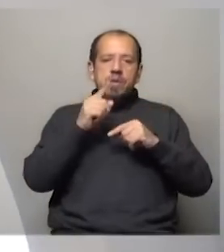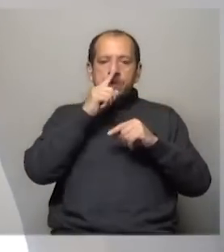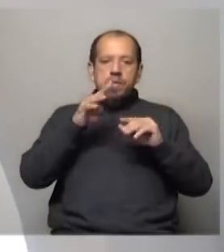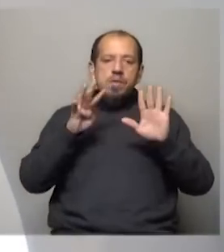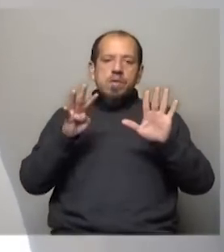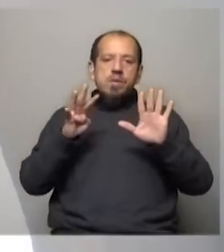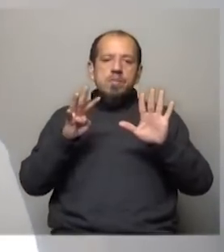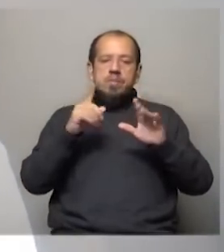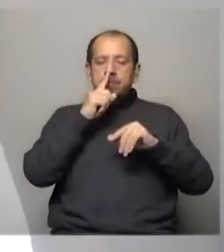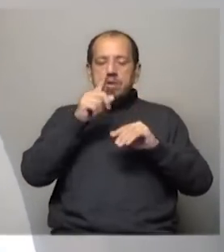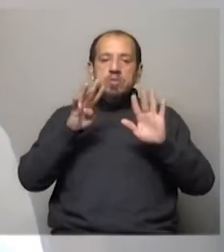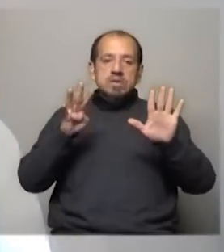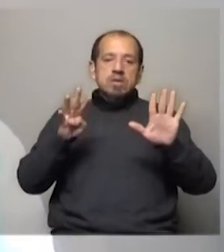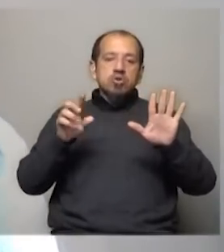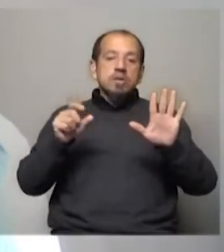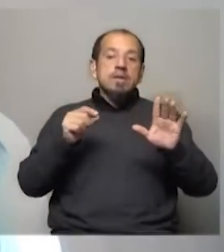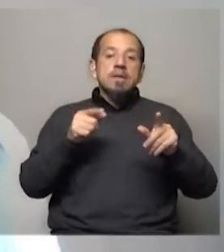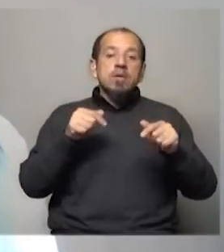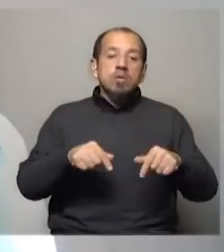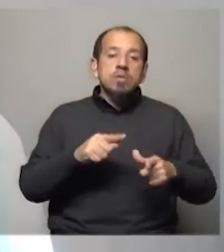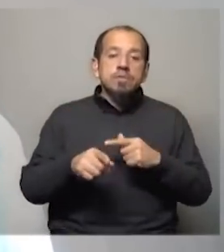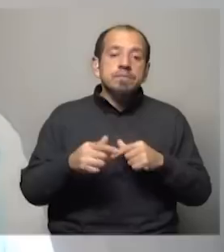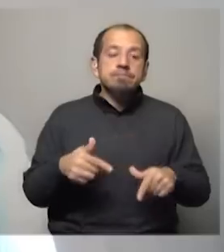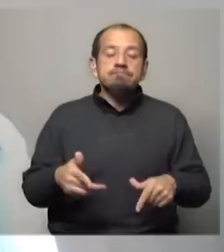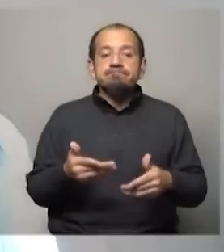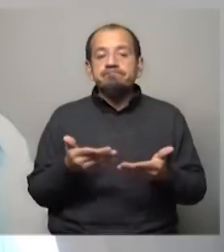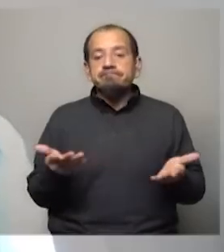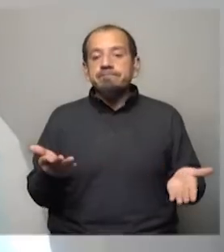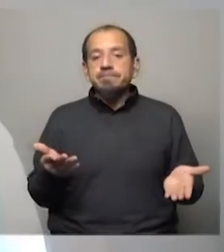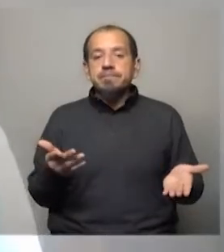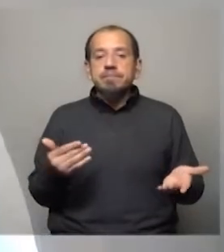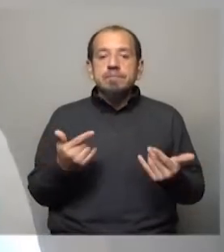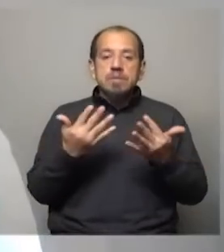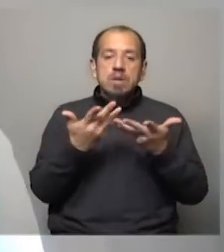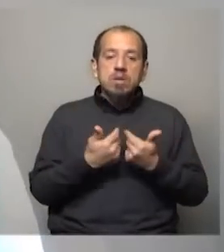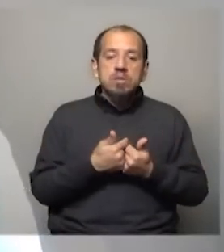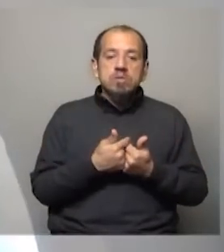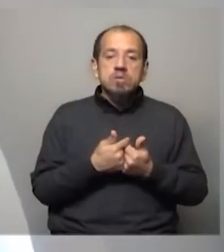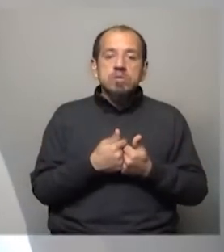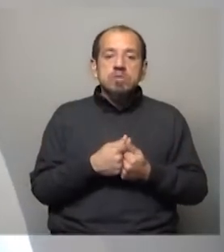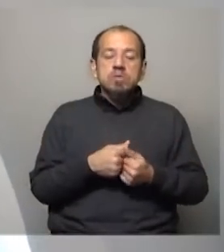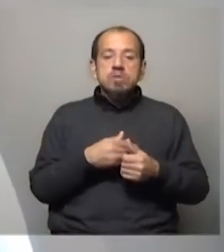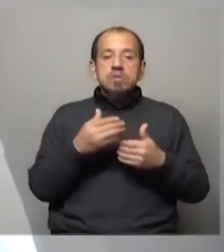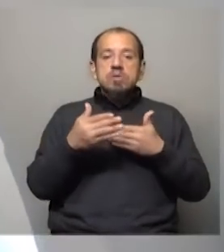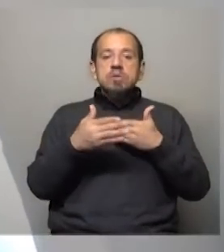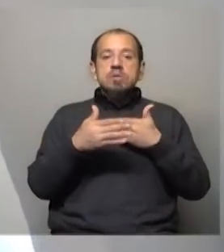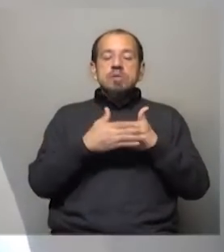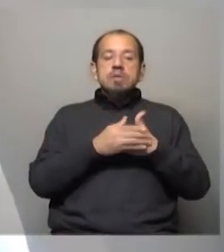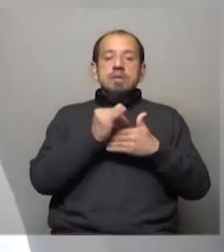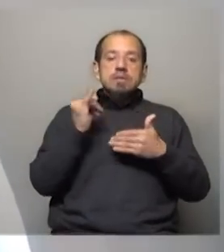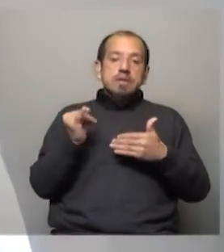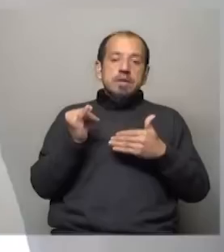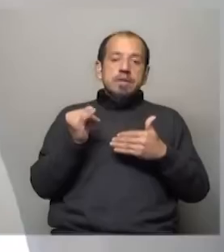eh 70 perdón y que sigue hasta hoy es la incapacidad de las organizaciones tradicionales de la izquierda francesa para